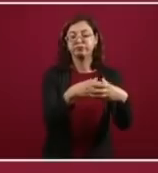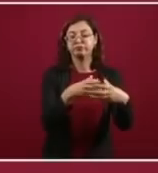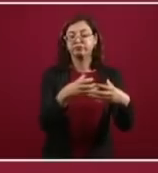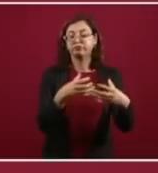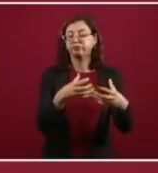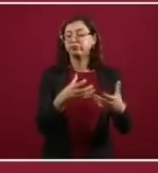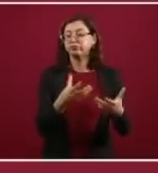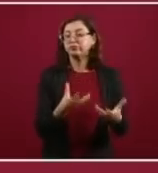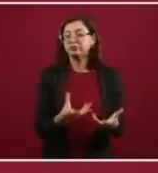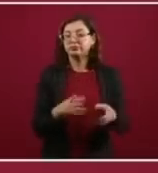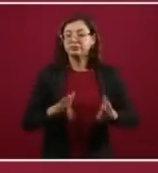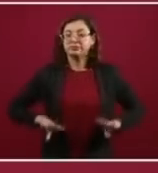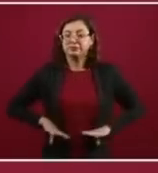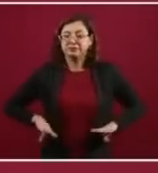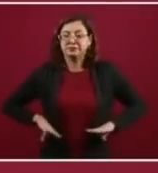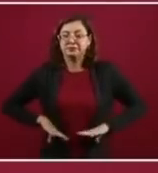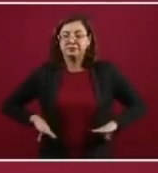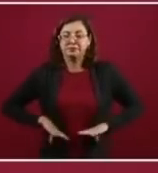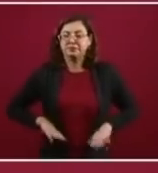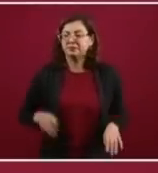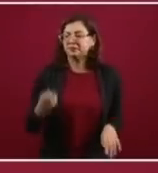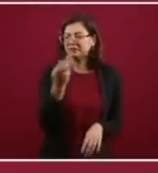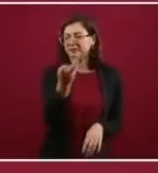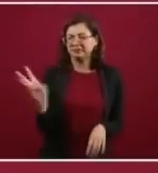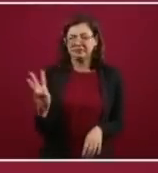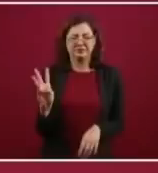por ese tipo de actitudes.